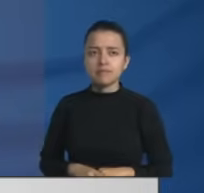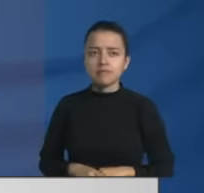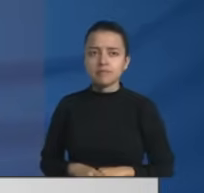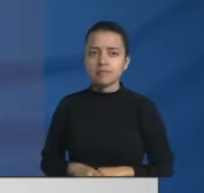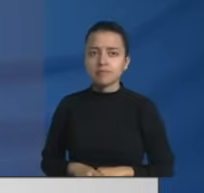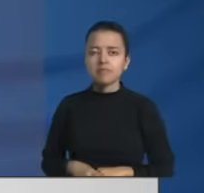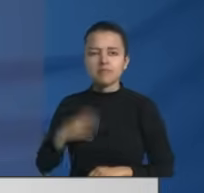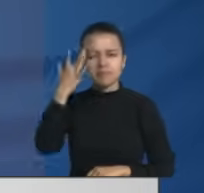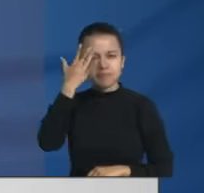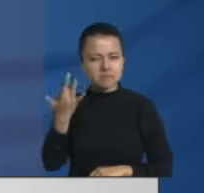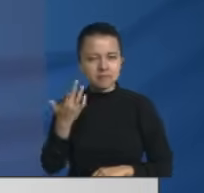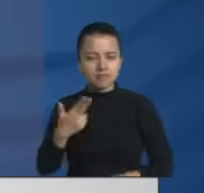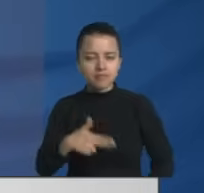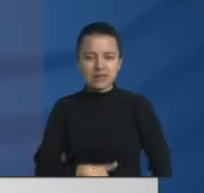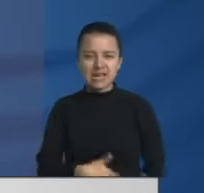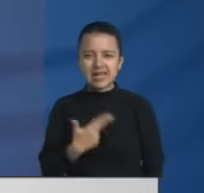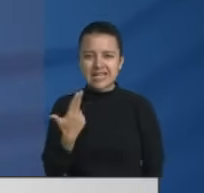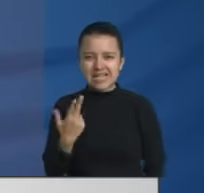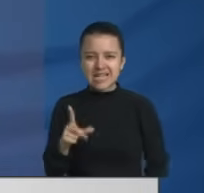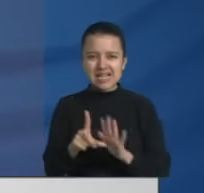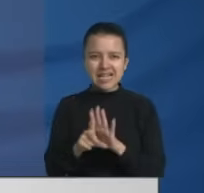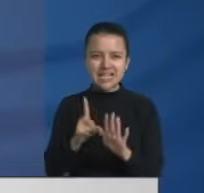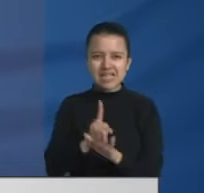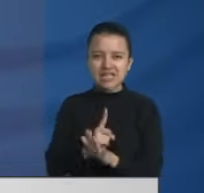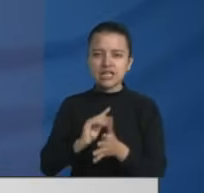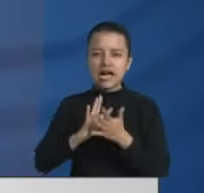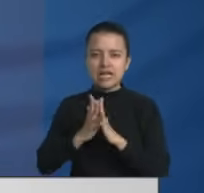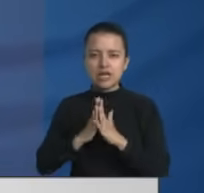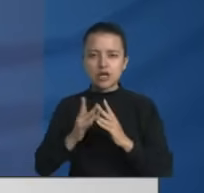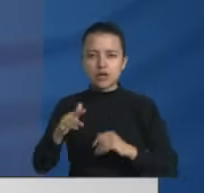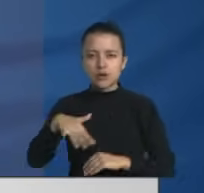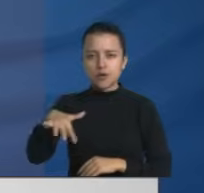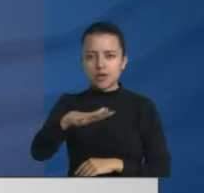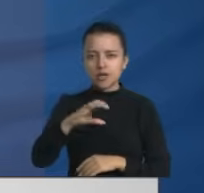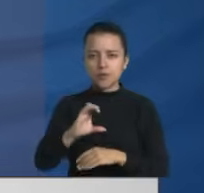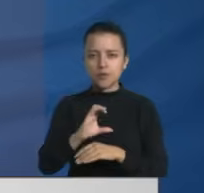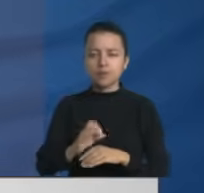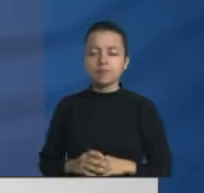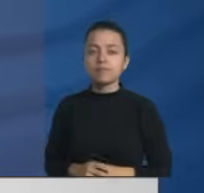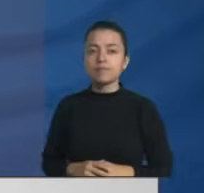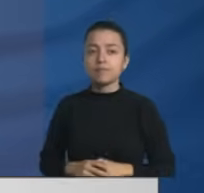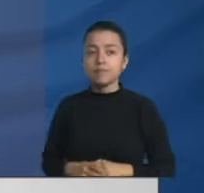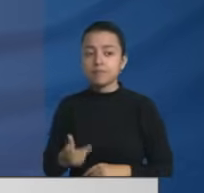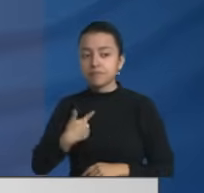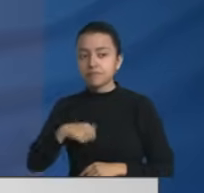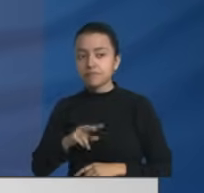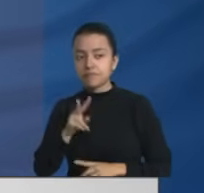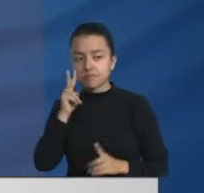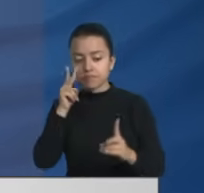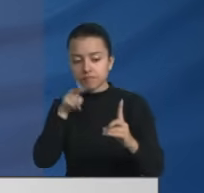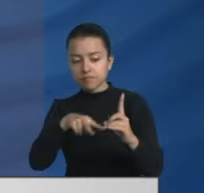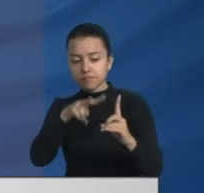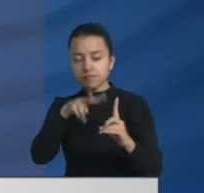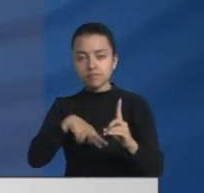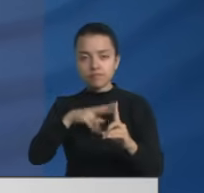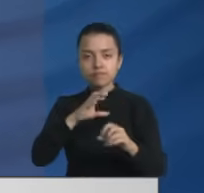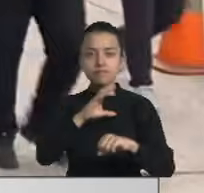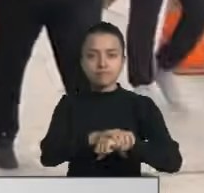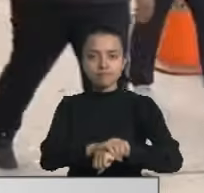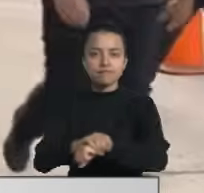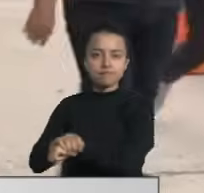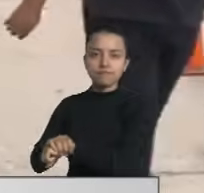por porte ilegal de armas de un particular en el sector céntrico de la ciudad. Cuando se realiza su identificación, se logra establecer que esta persona